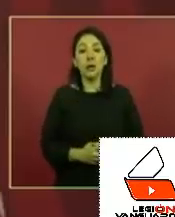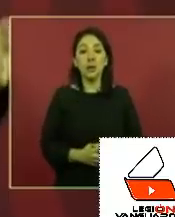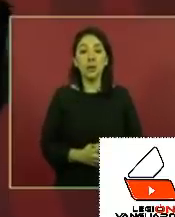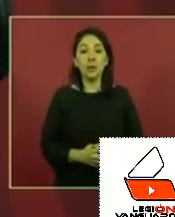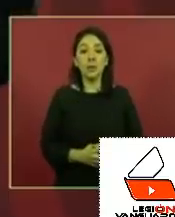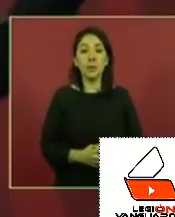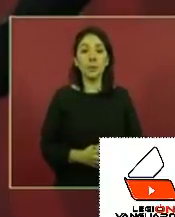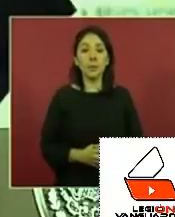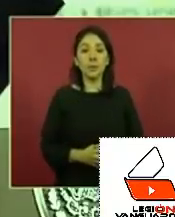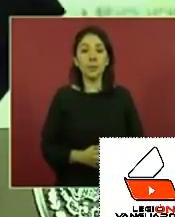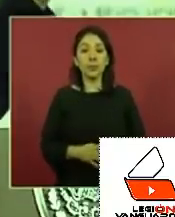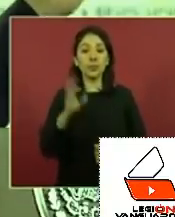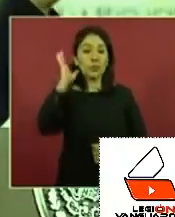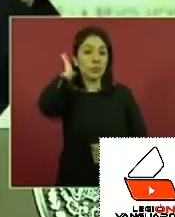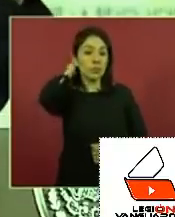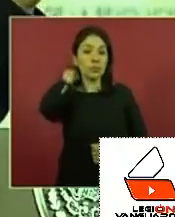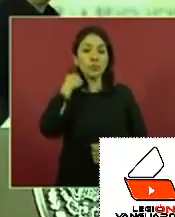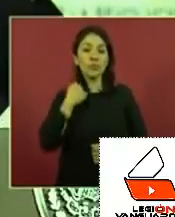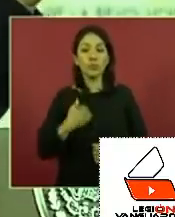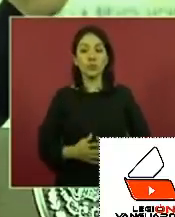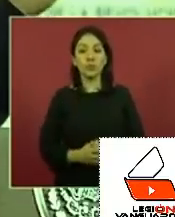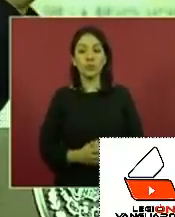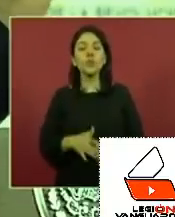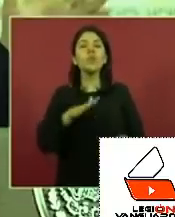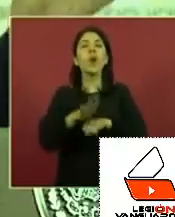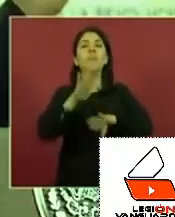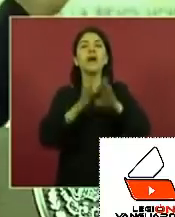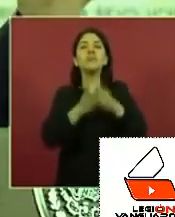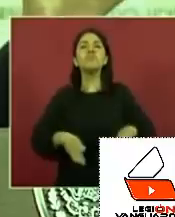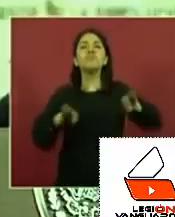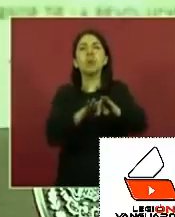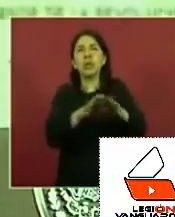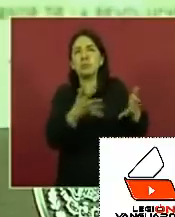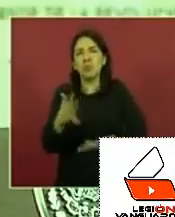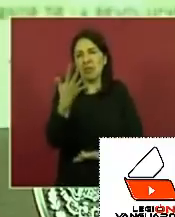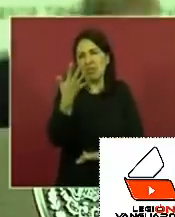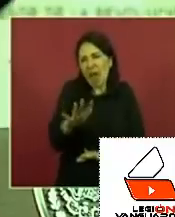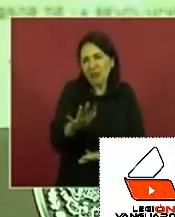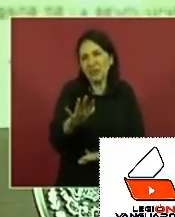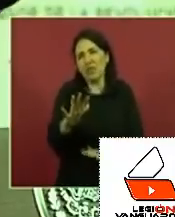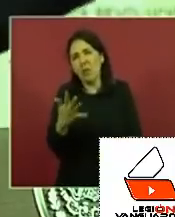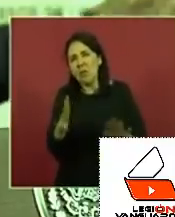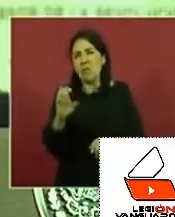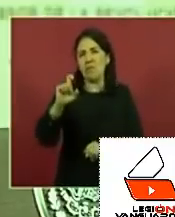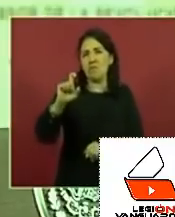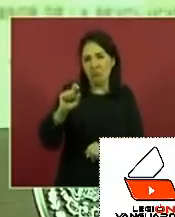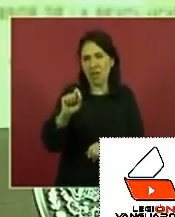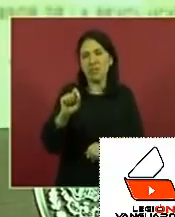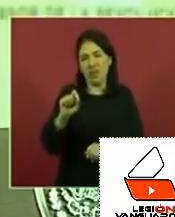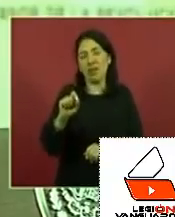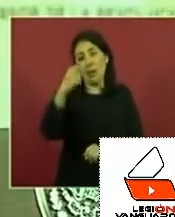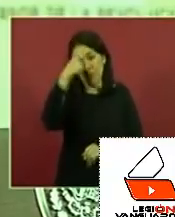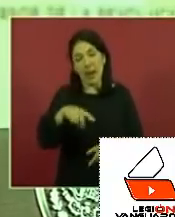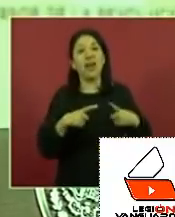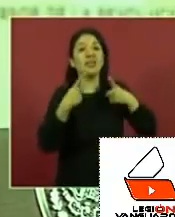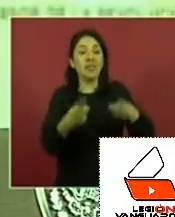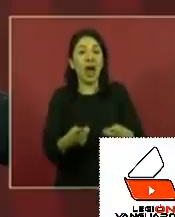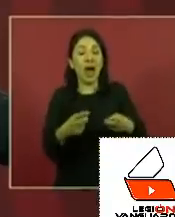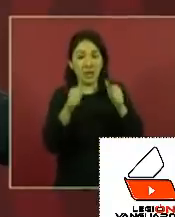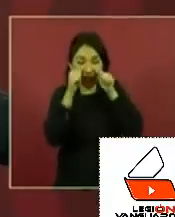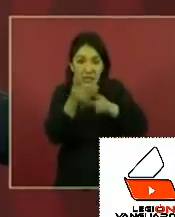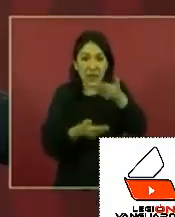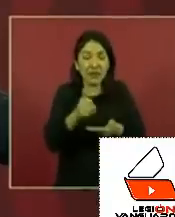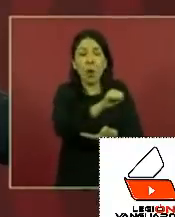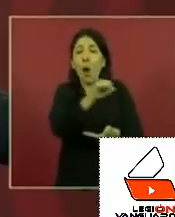Las Más importantes Deben de ser Diez, veinte Claro que dan El servicio A